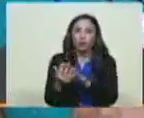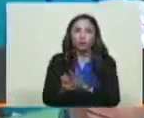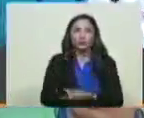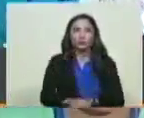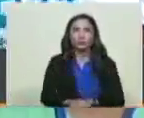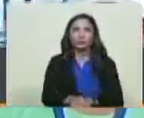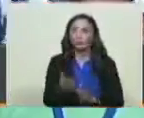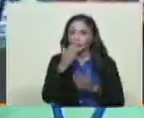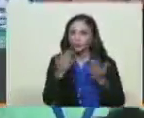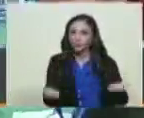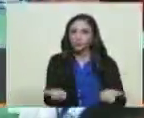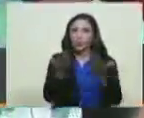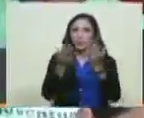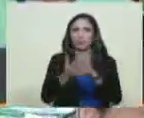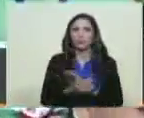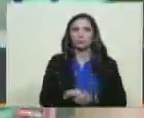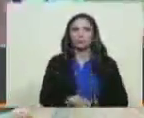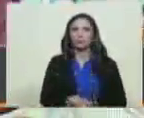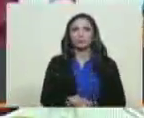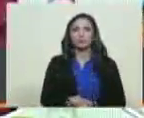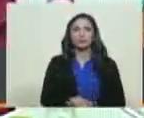sigue así y rocha